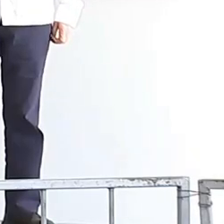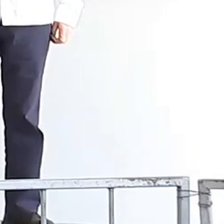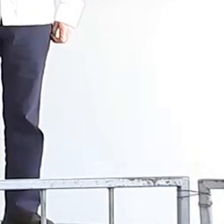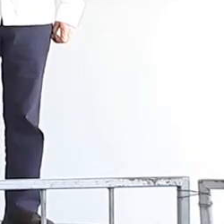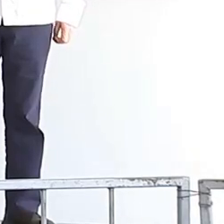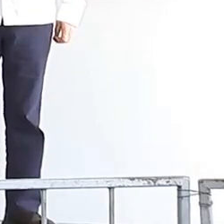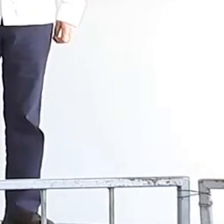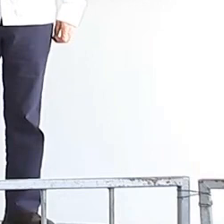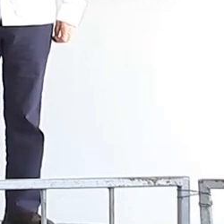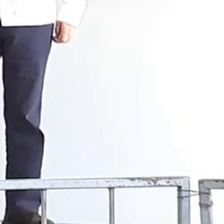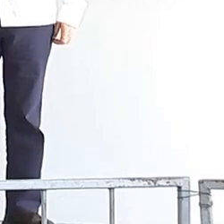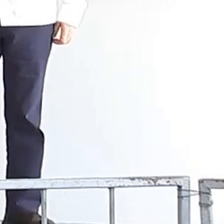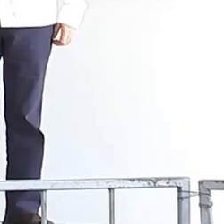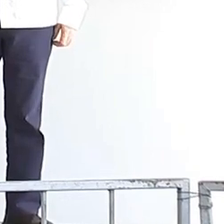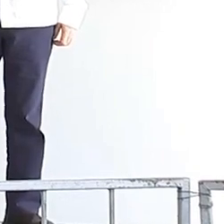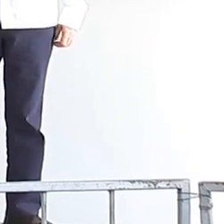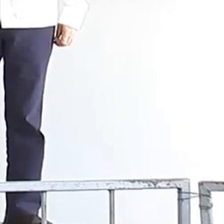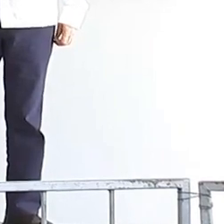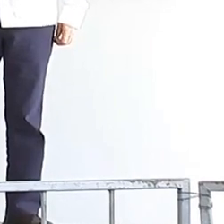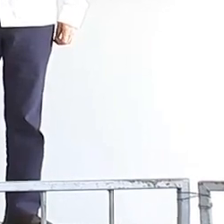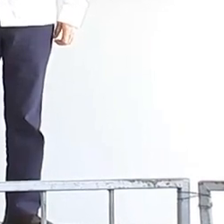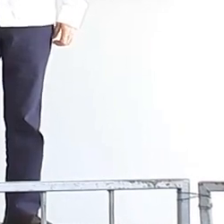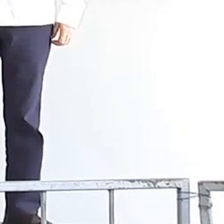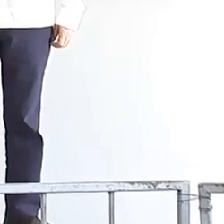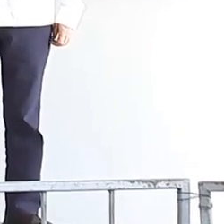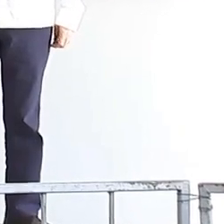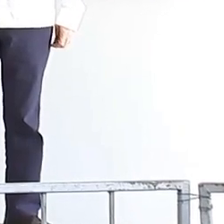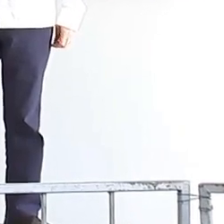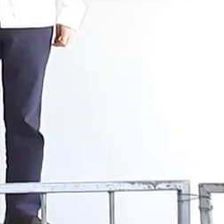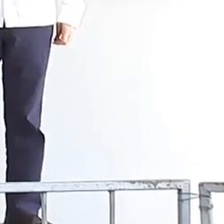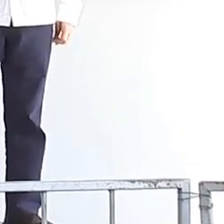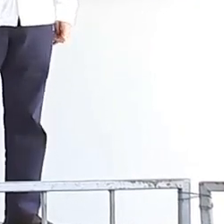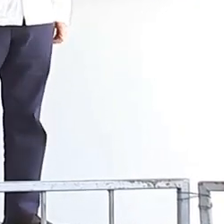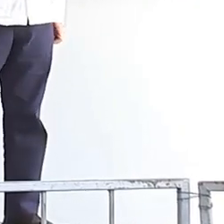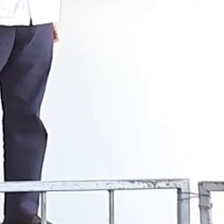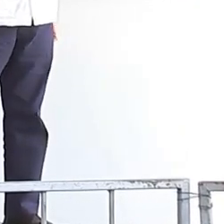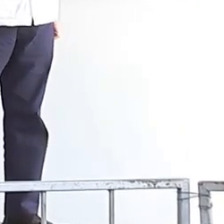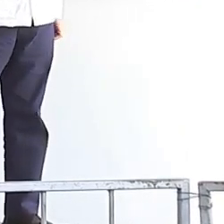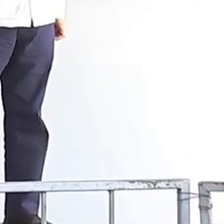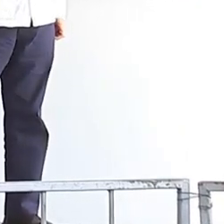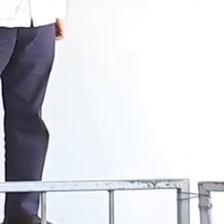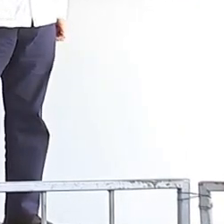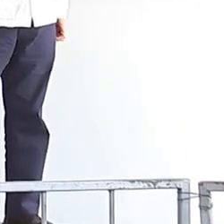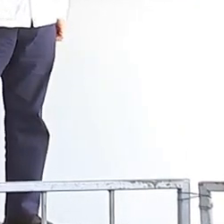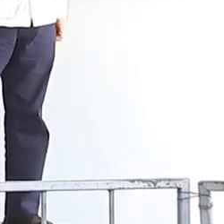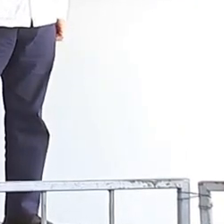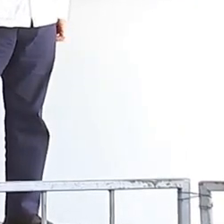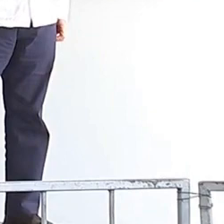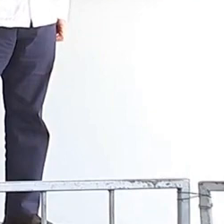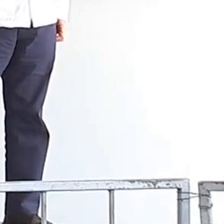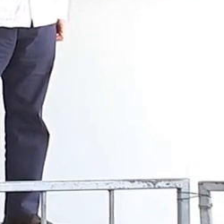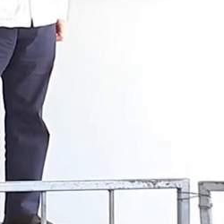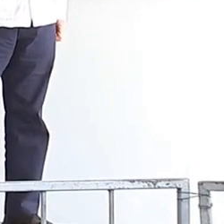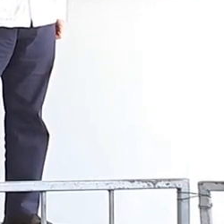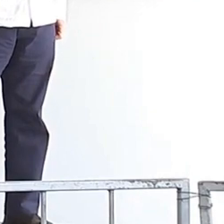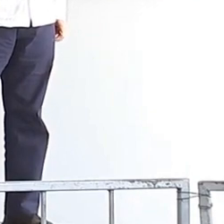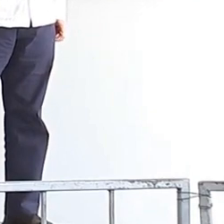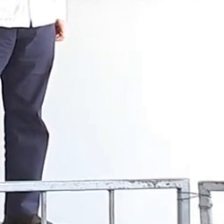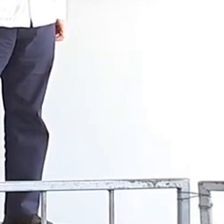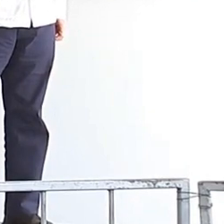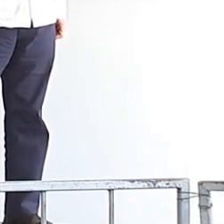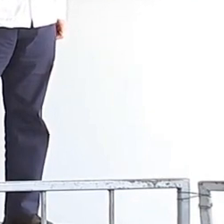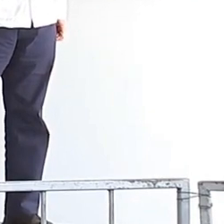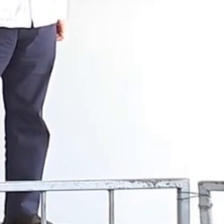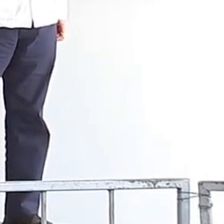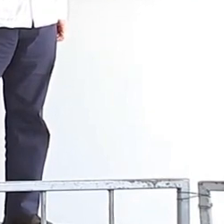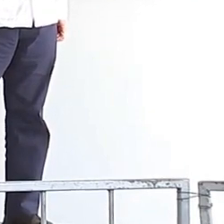permitirá almacenar y a nosotros nos permitirá administrar al futuro alrededor de 980 millones de metros cúbicos de